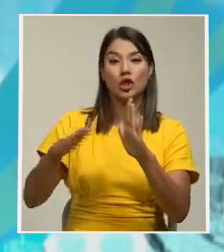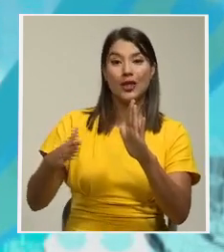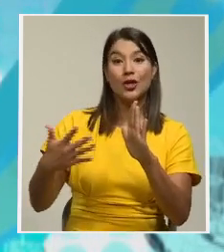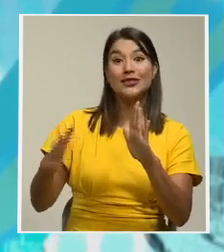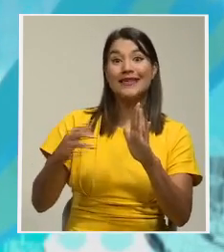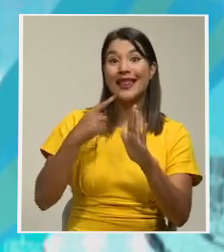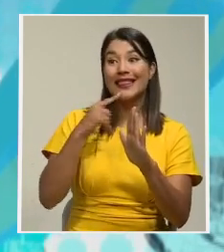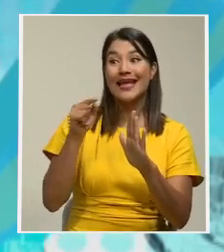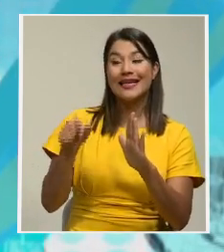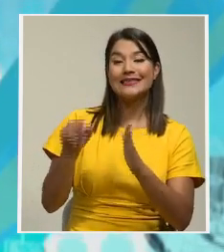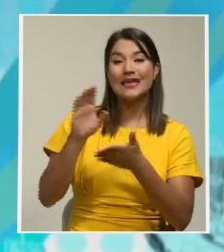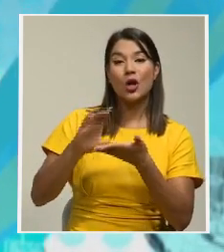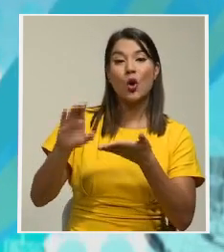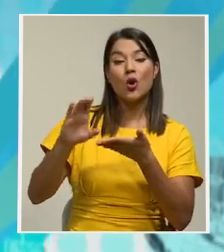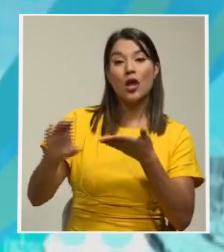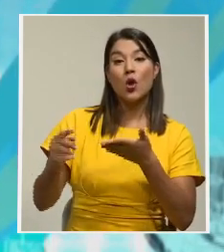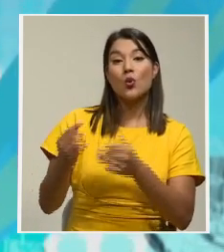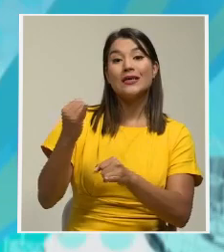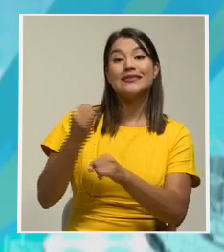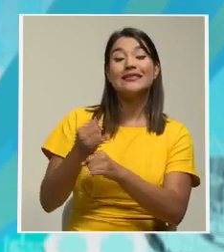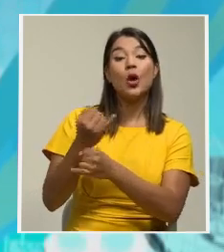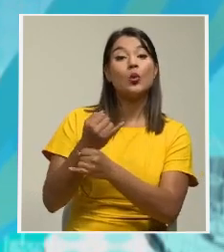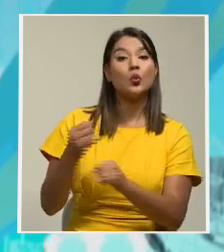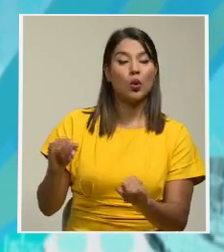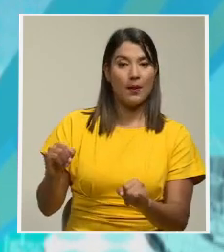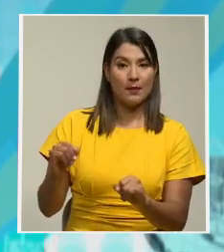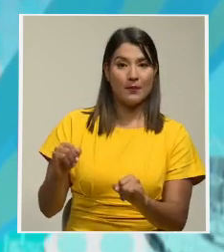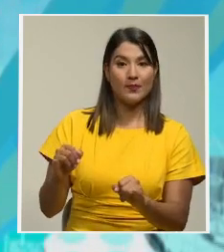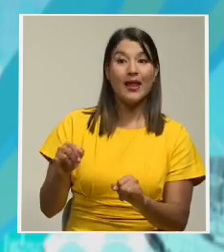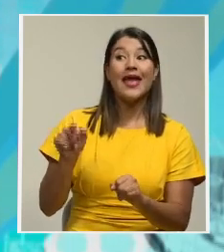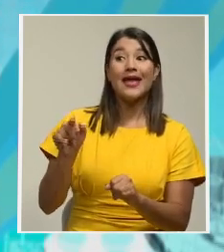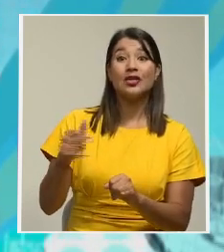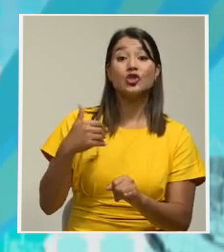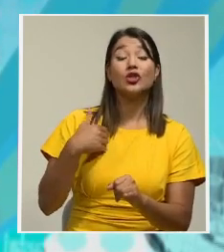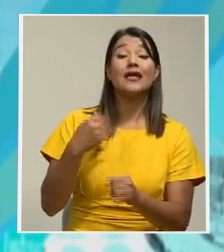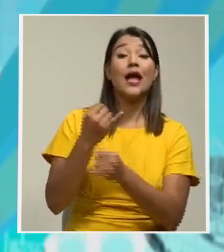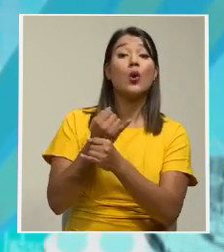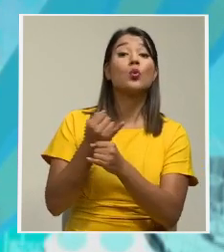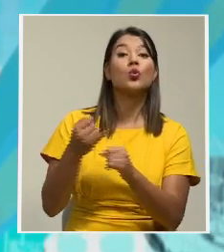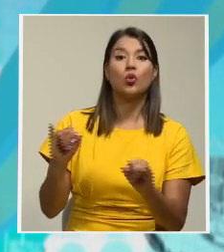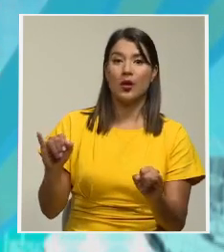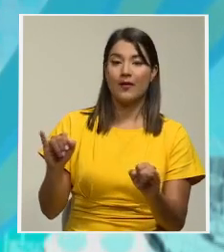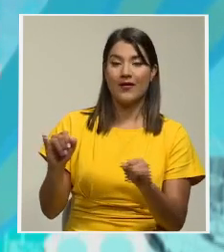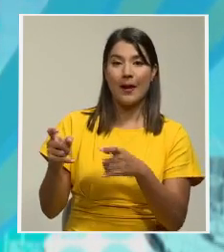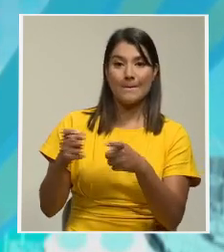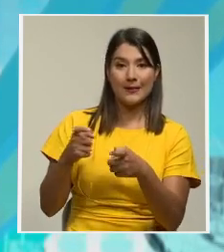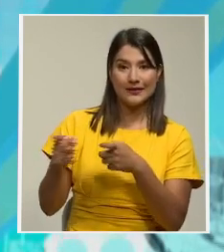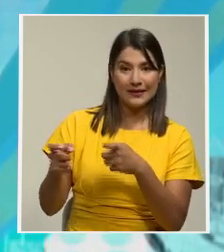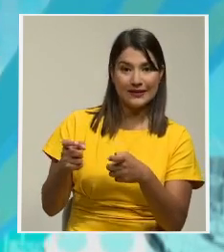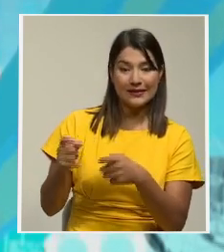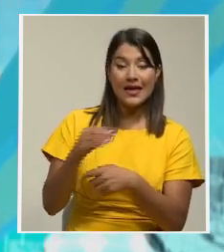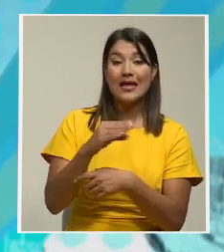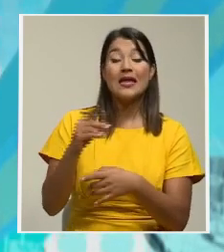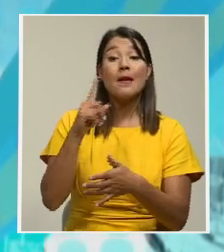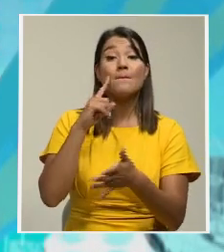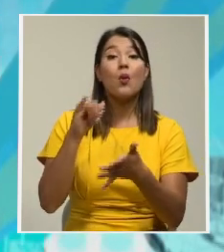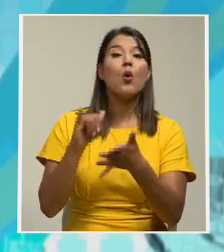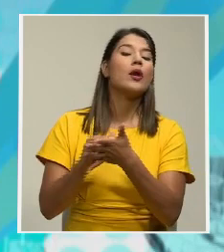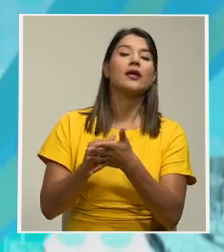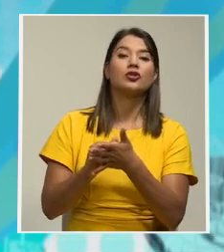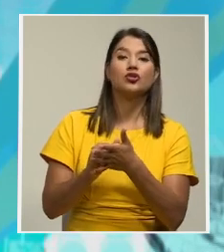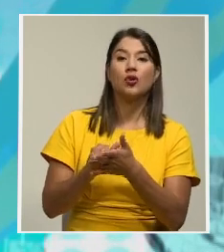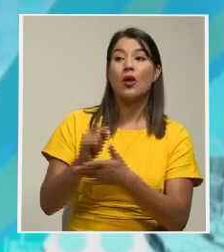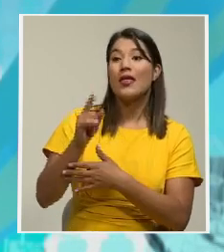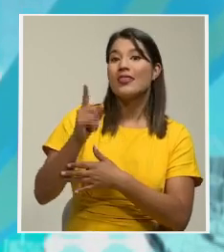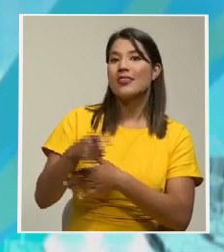el Colegio San Luis Gonzaga es una institución autónoma, que goza de esta autonomía administrativa y que por lo tanto le son aplicables